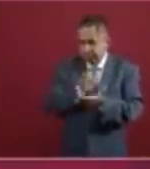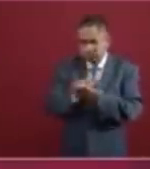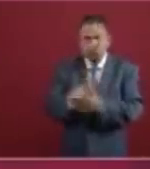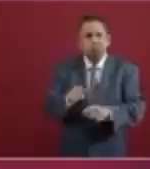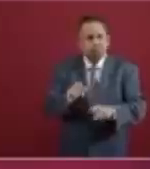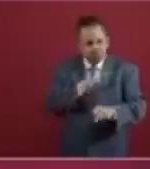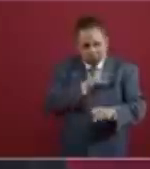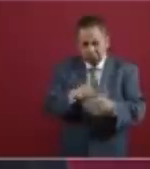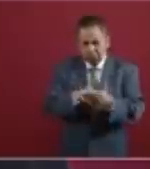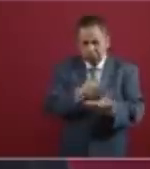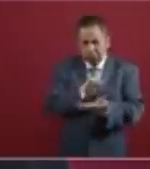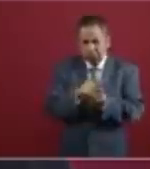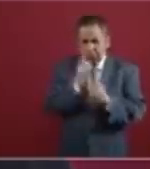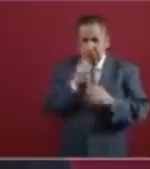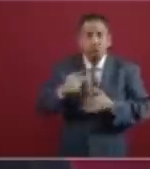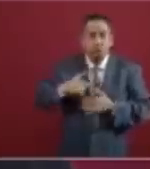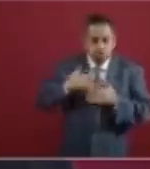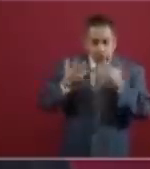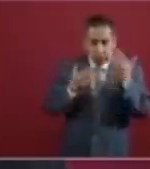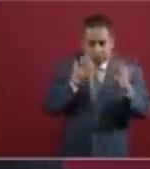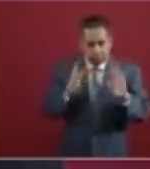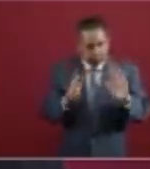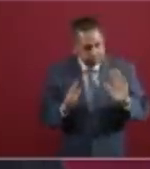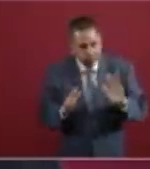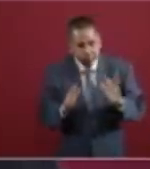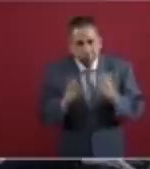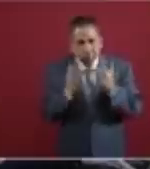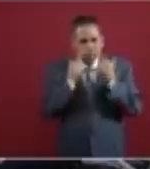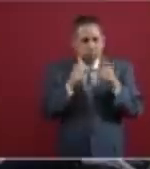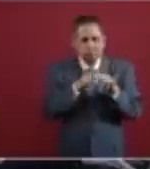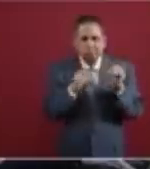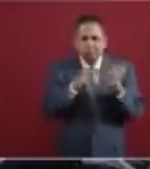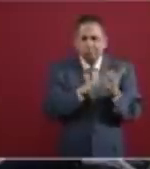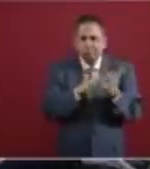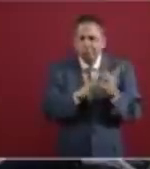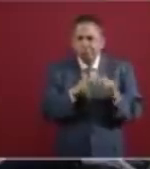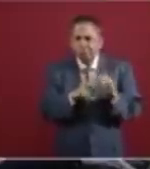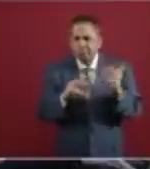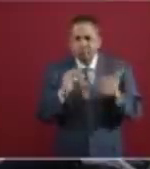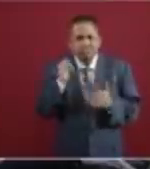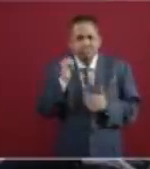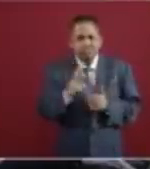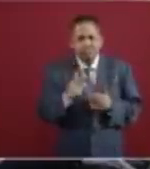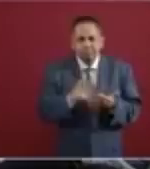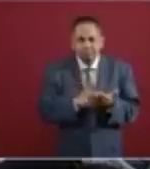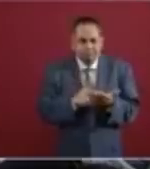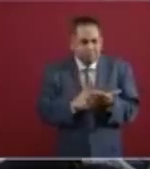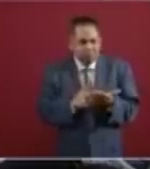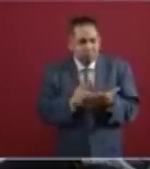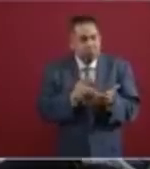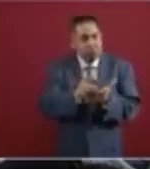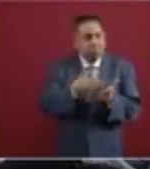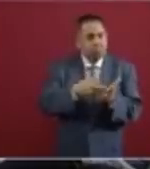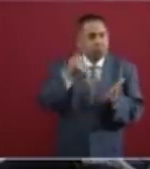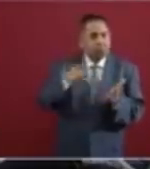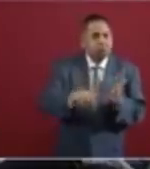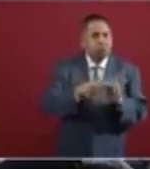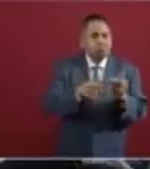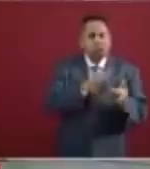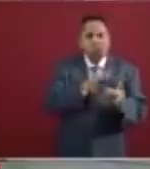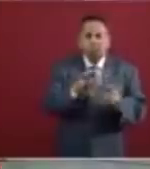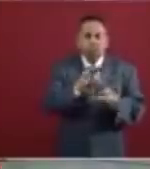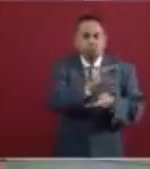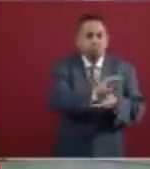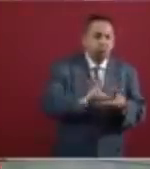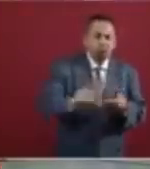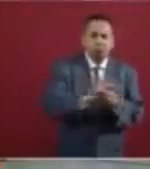permitido. Bueno, yo revisé la ley y no hay en ningún momento algún lineamiento que especifique que puede ser a